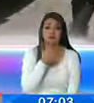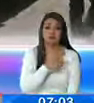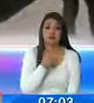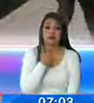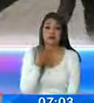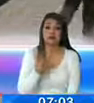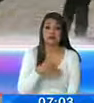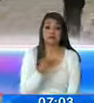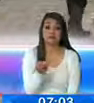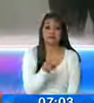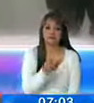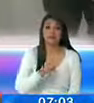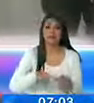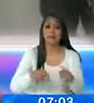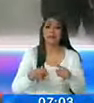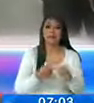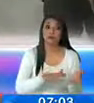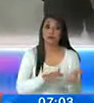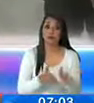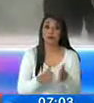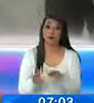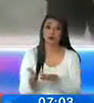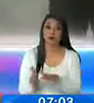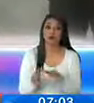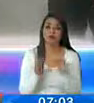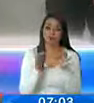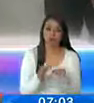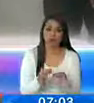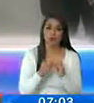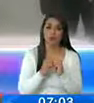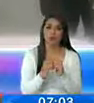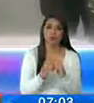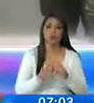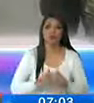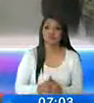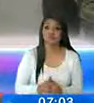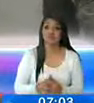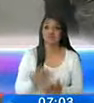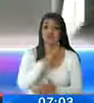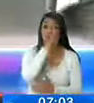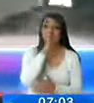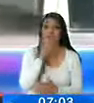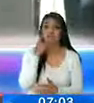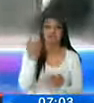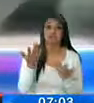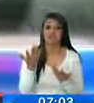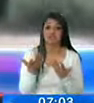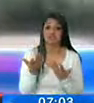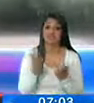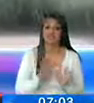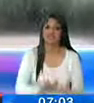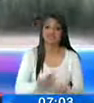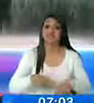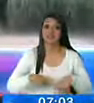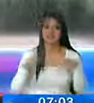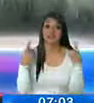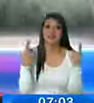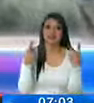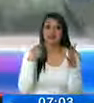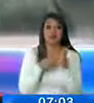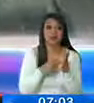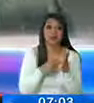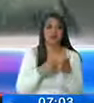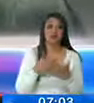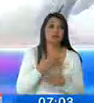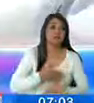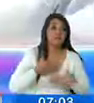factura a los dos amigos, quienes se fueron de amanecida, seguramente sin imaginarse que el destino les iba a negar disfrutar de la luz del